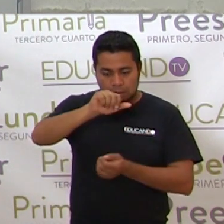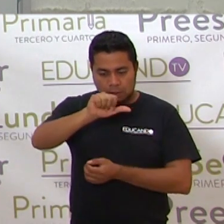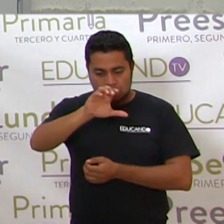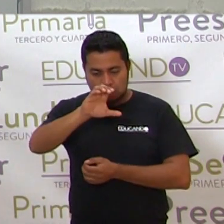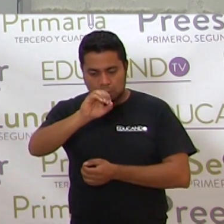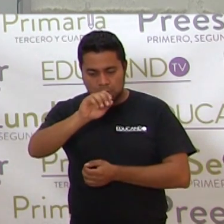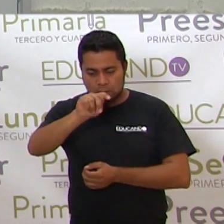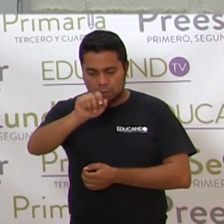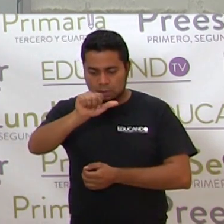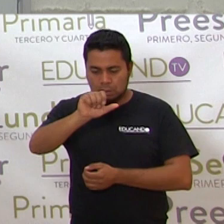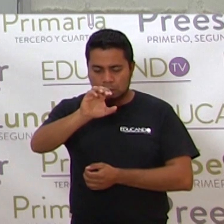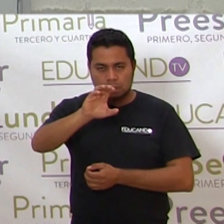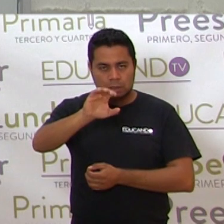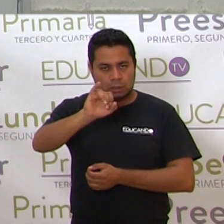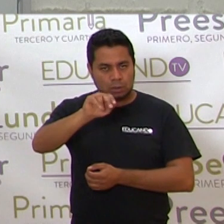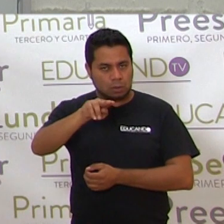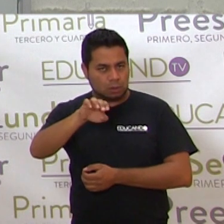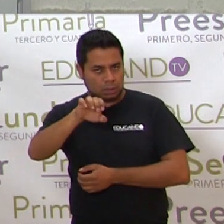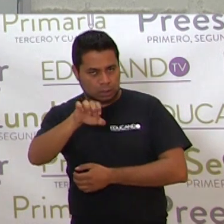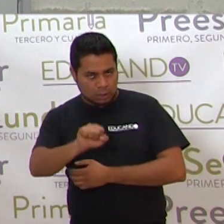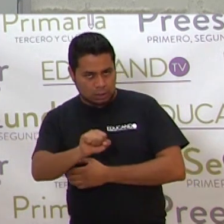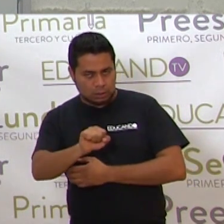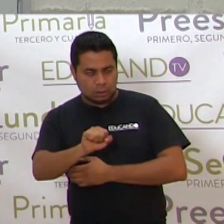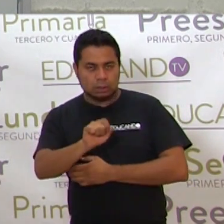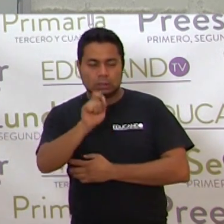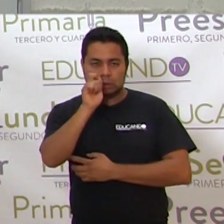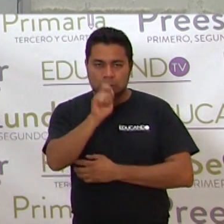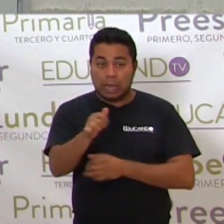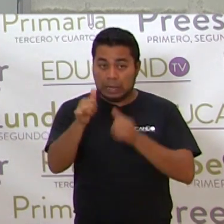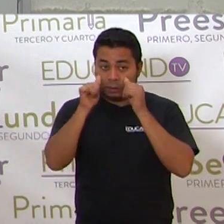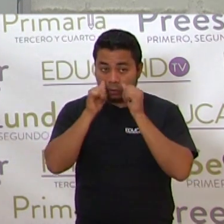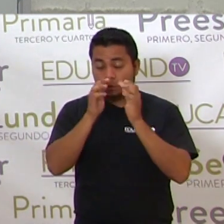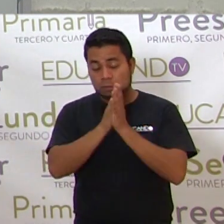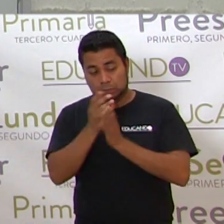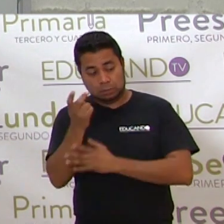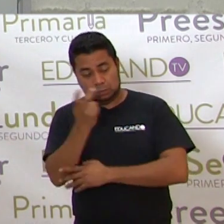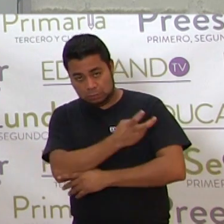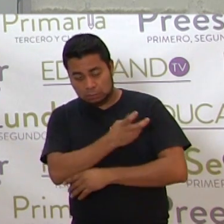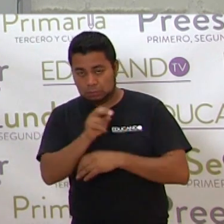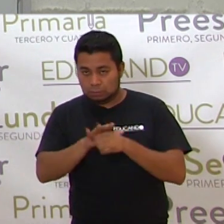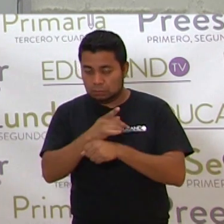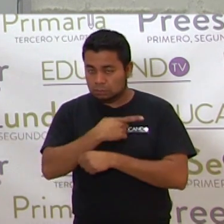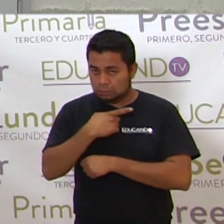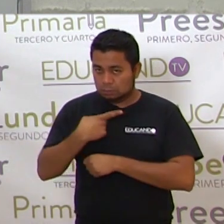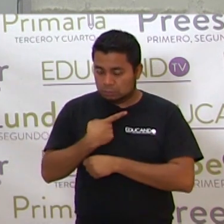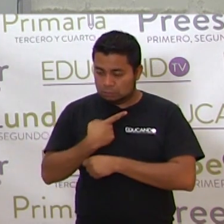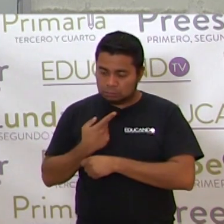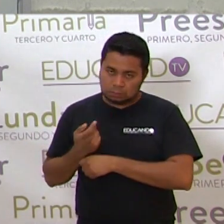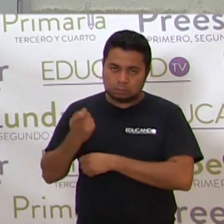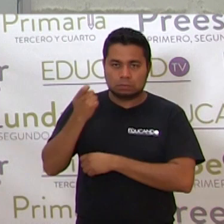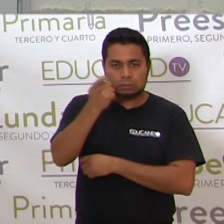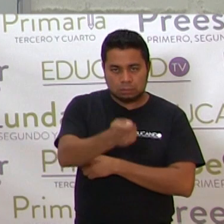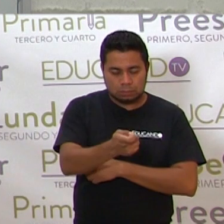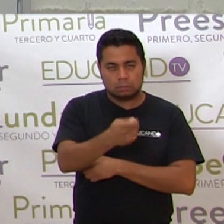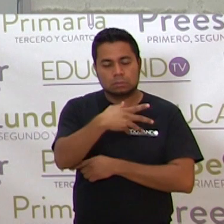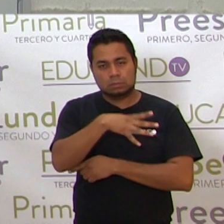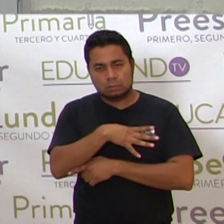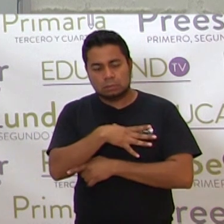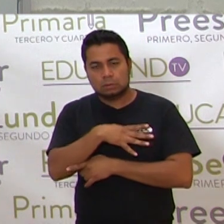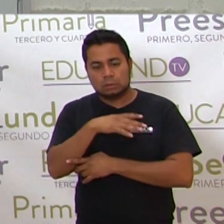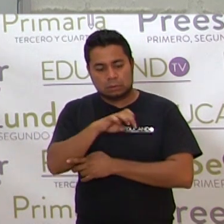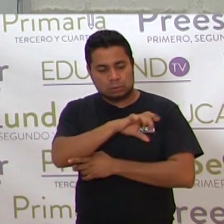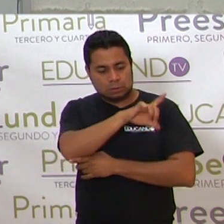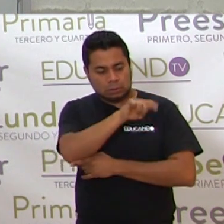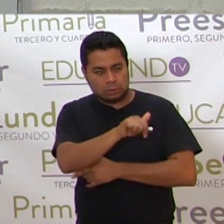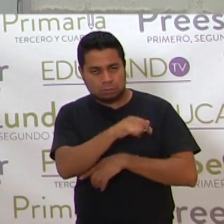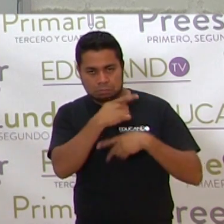van a ser mucha atención con esta parte, porque van a ser aquellas que vamos a tener después